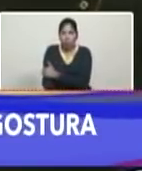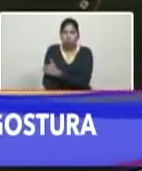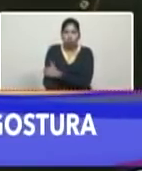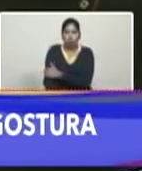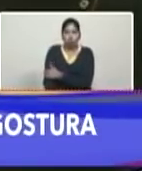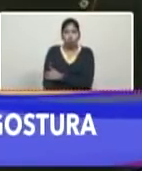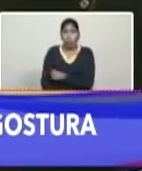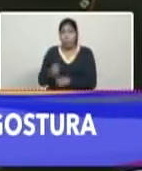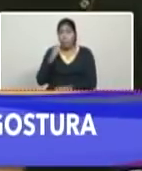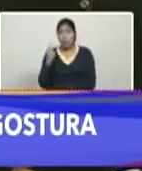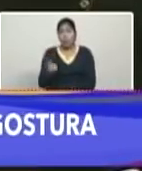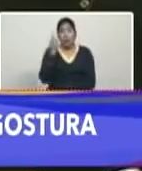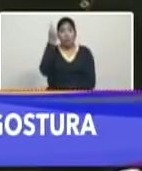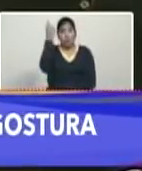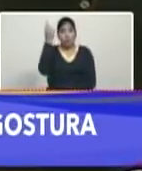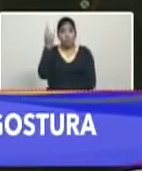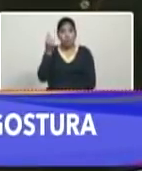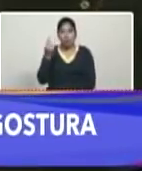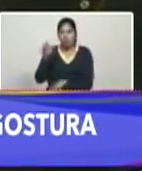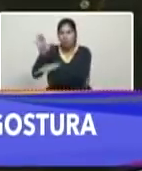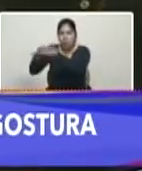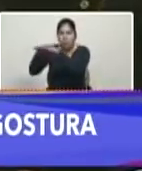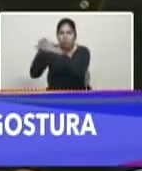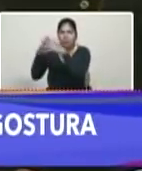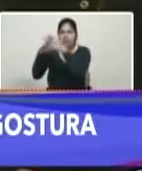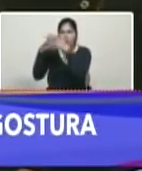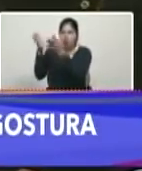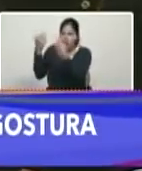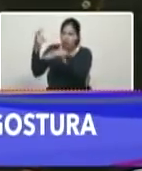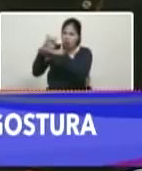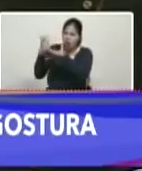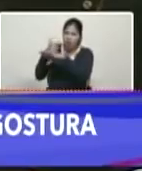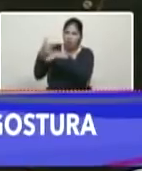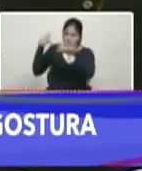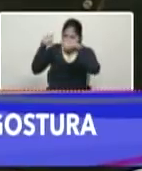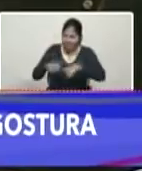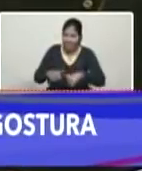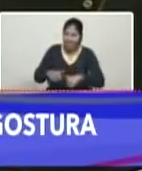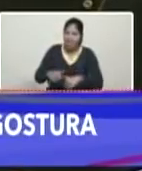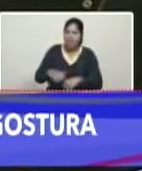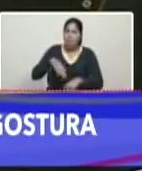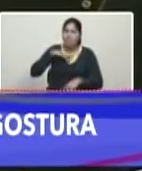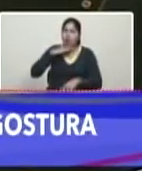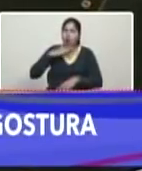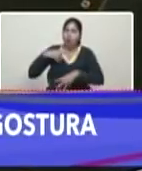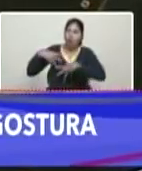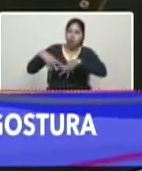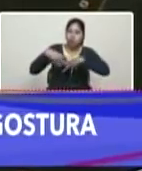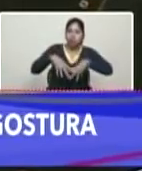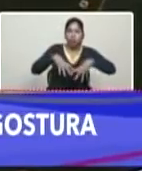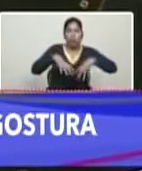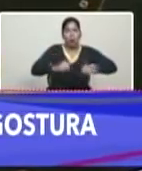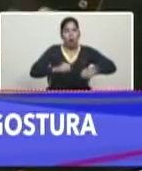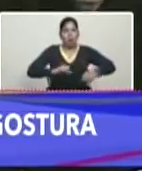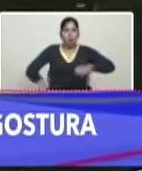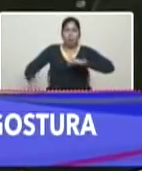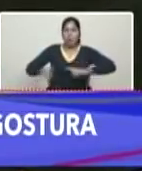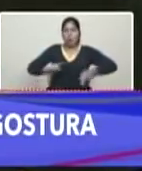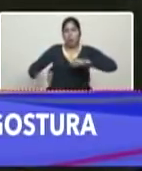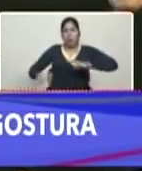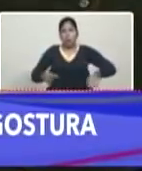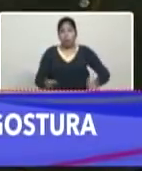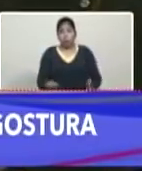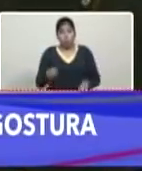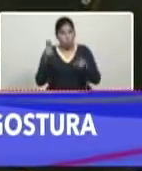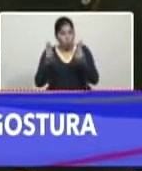llamar al gobierno imperialista de Estados Unidos para que invadiera y ocupara militarmente a Venezuela. Nunca